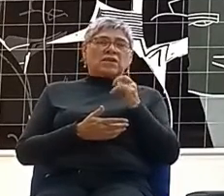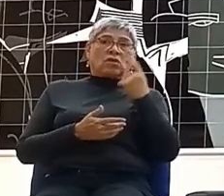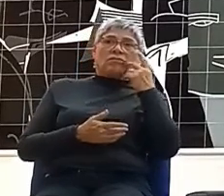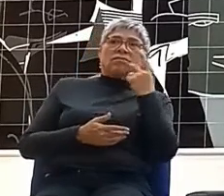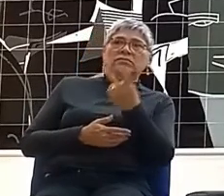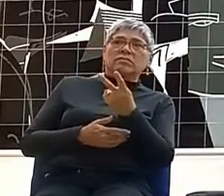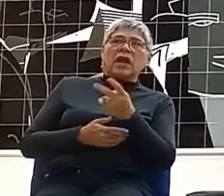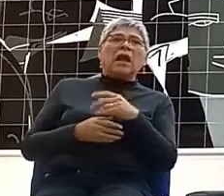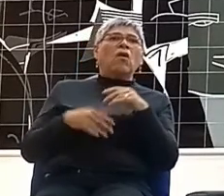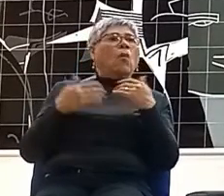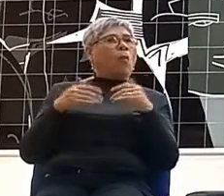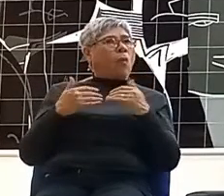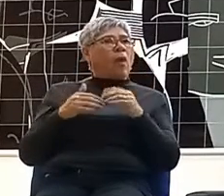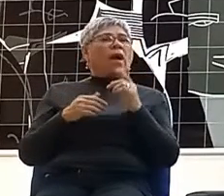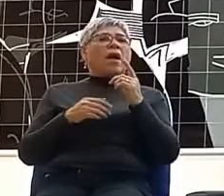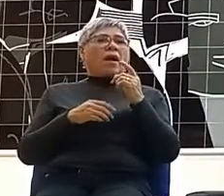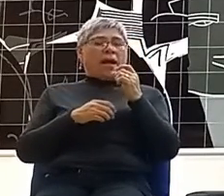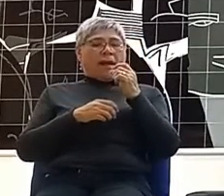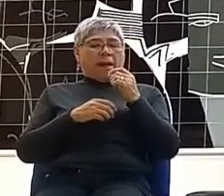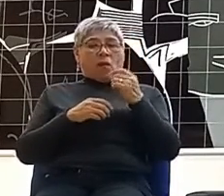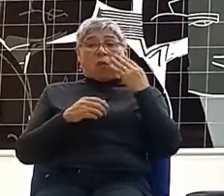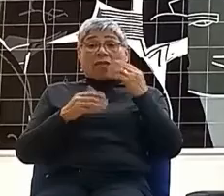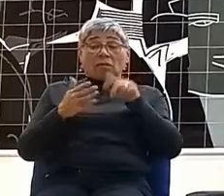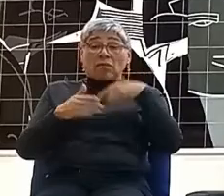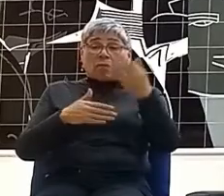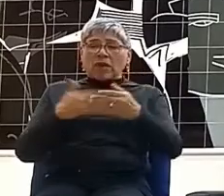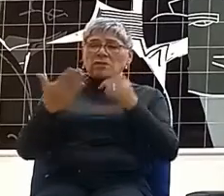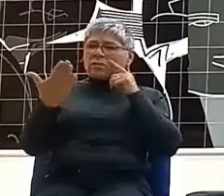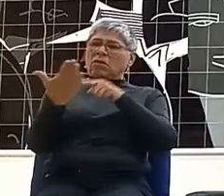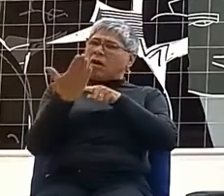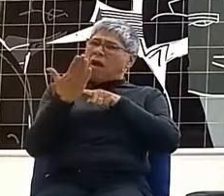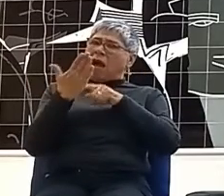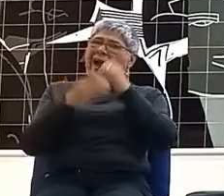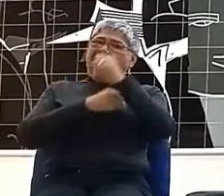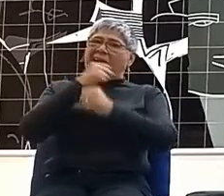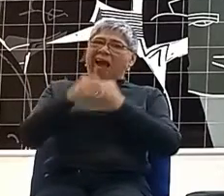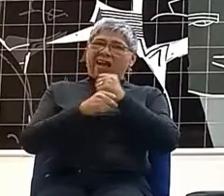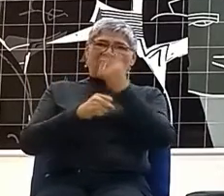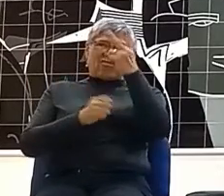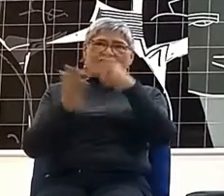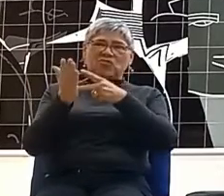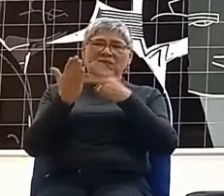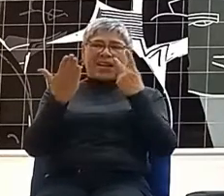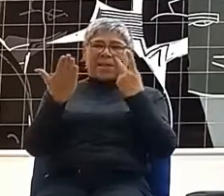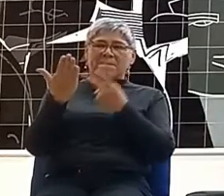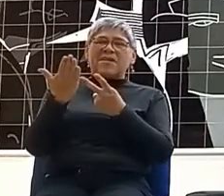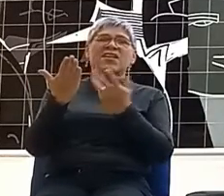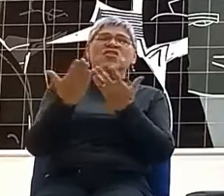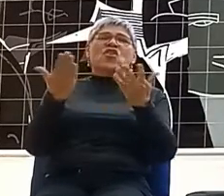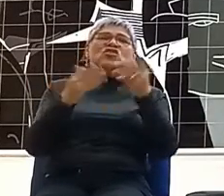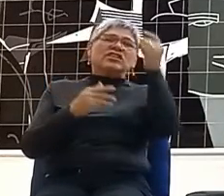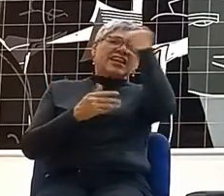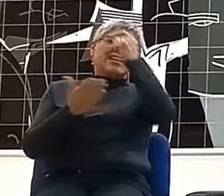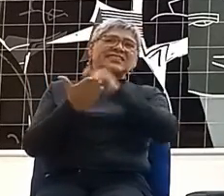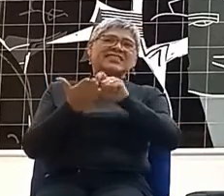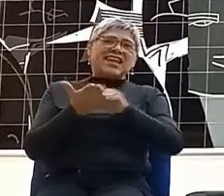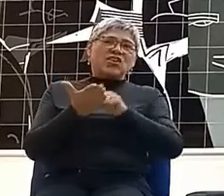valer a principios del 2000 en ese hermoso ensayo suyo que se llama Pereira Visión